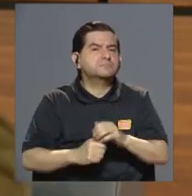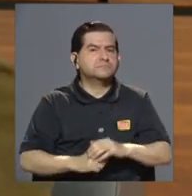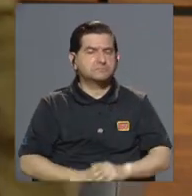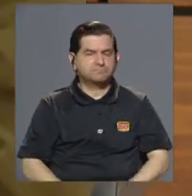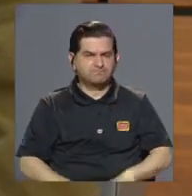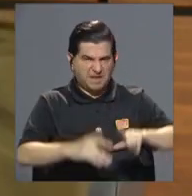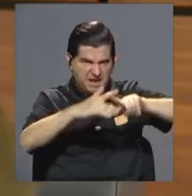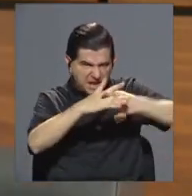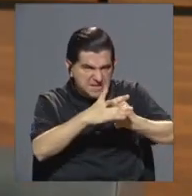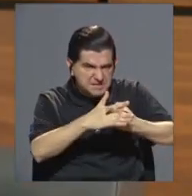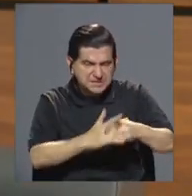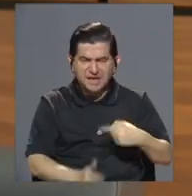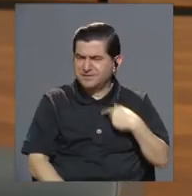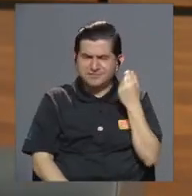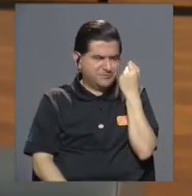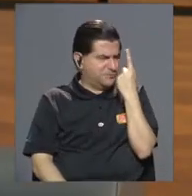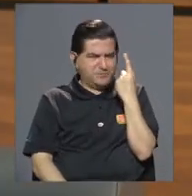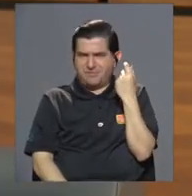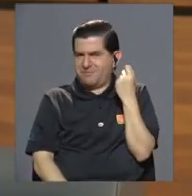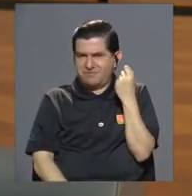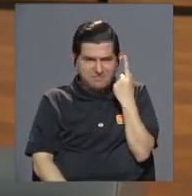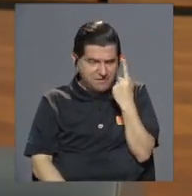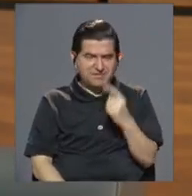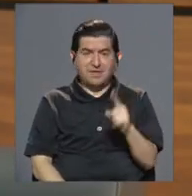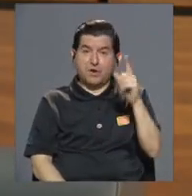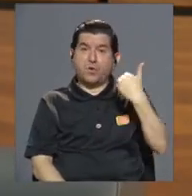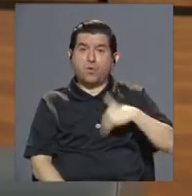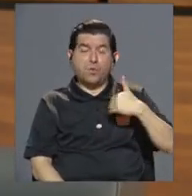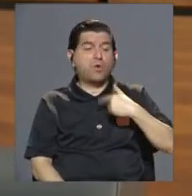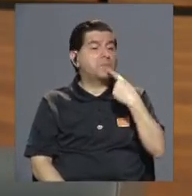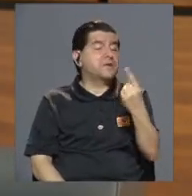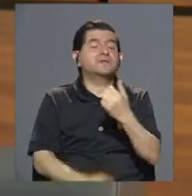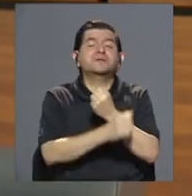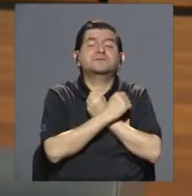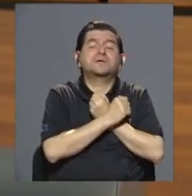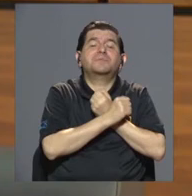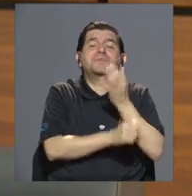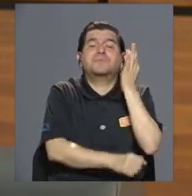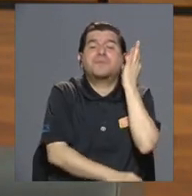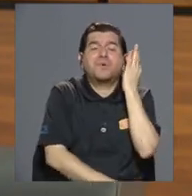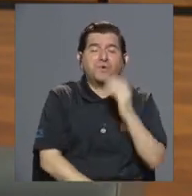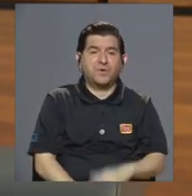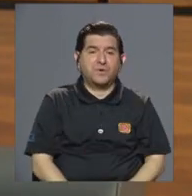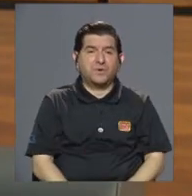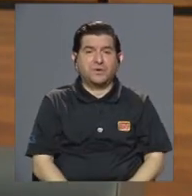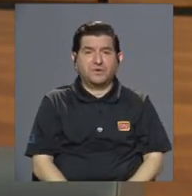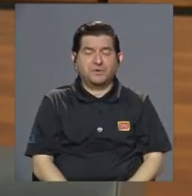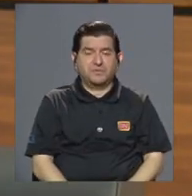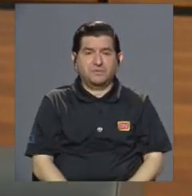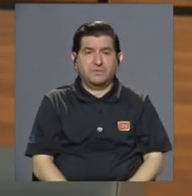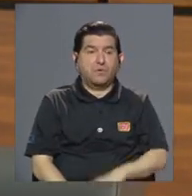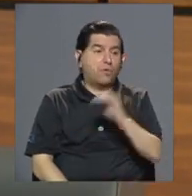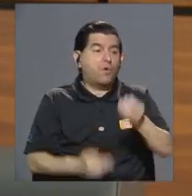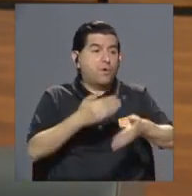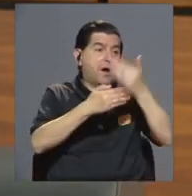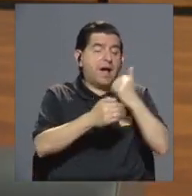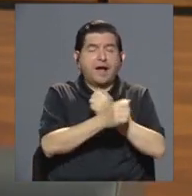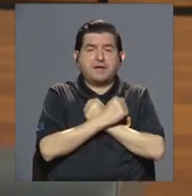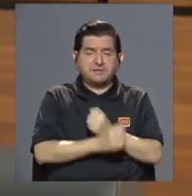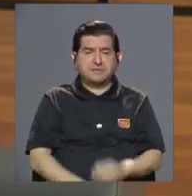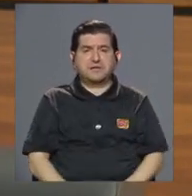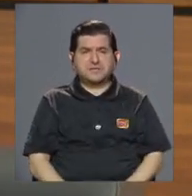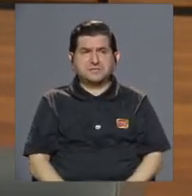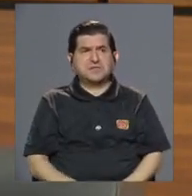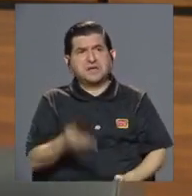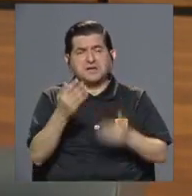Para empezar, yo no puedo entender cómo un hombre que dice amar a una mujer o el que la amó en un momento, freudianamente